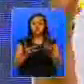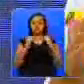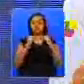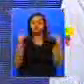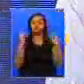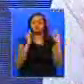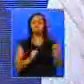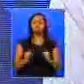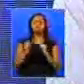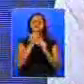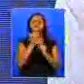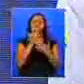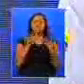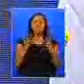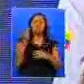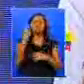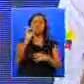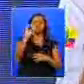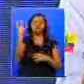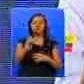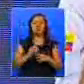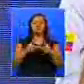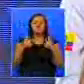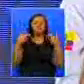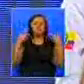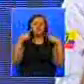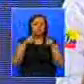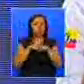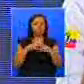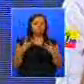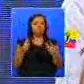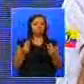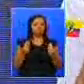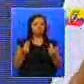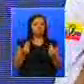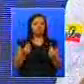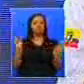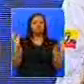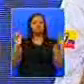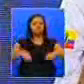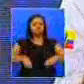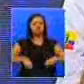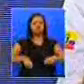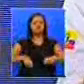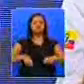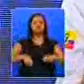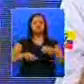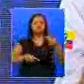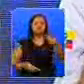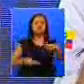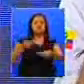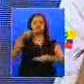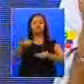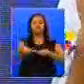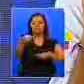industrialización alrededor del 20%. Hay enormes coincidencias. Y cuando podemos complementarnos, porque no hay esa lógica